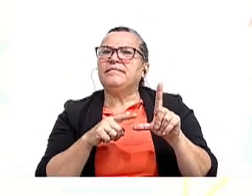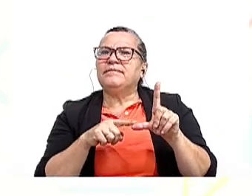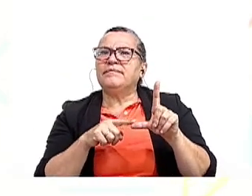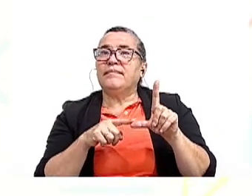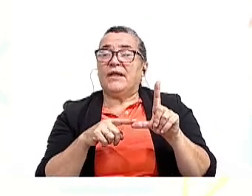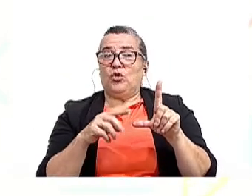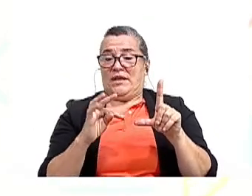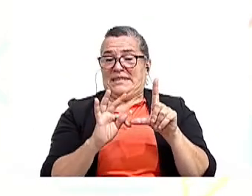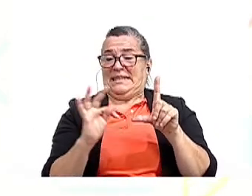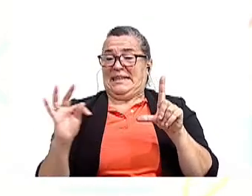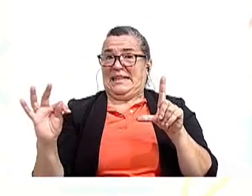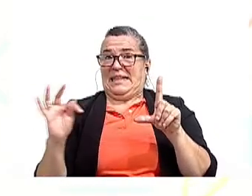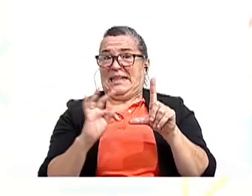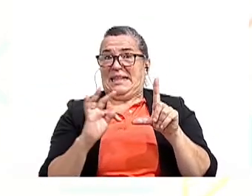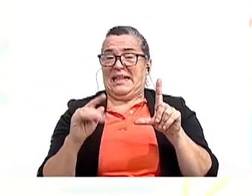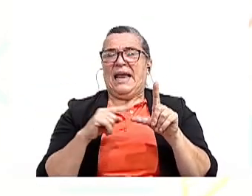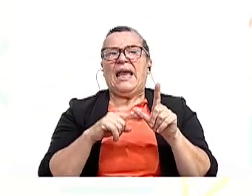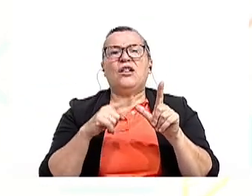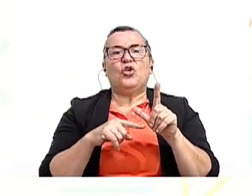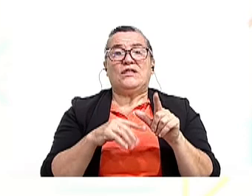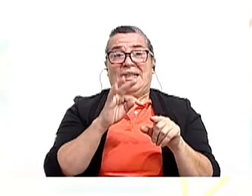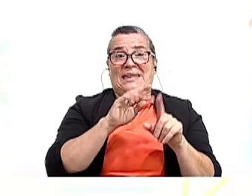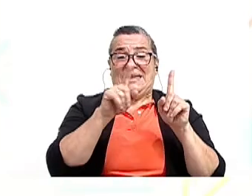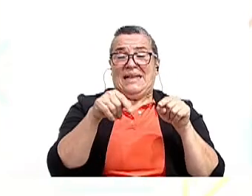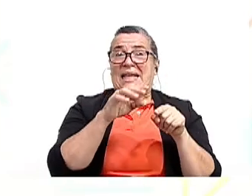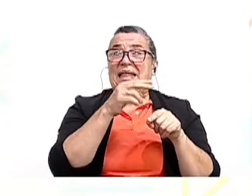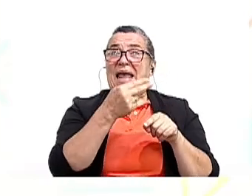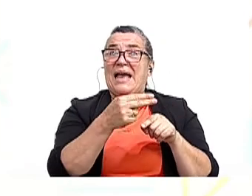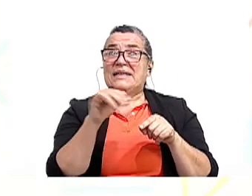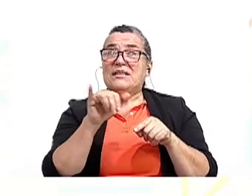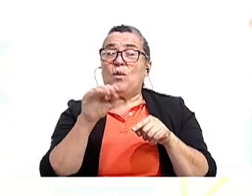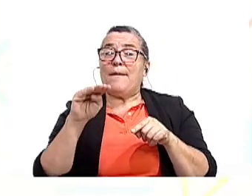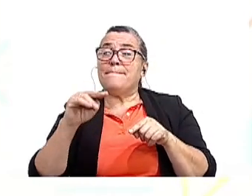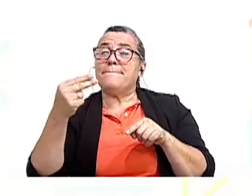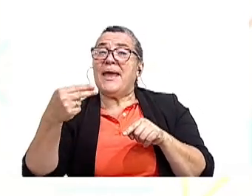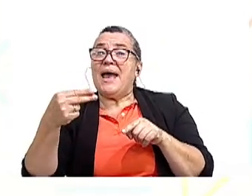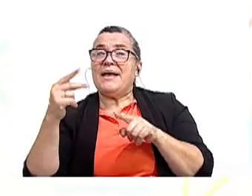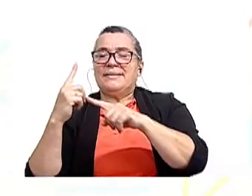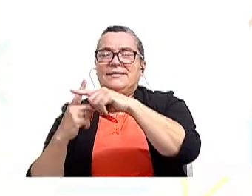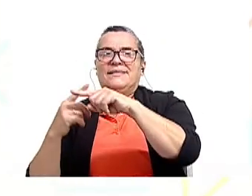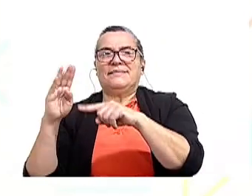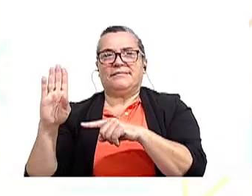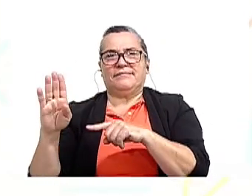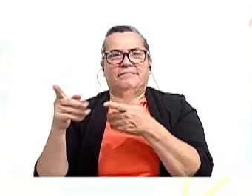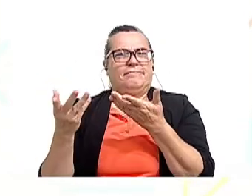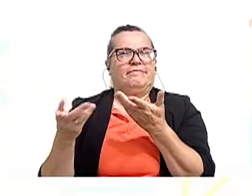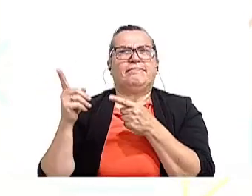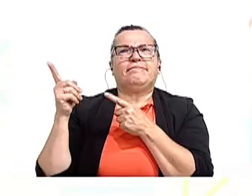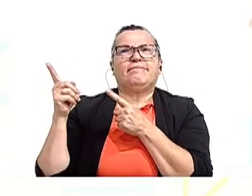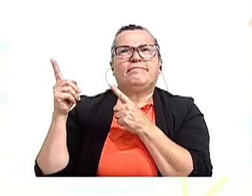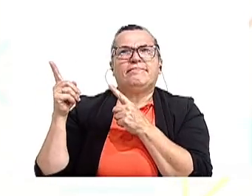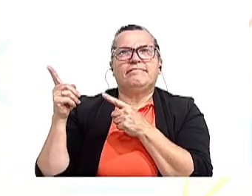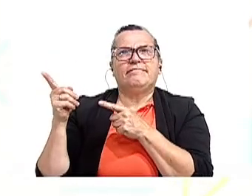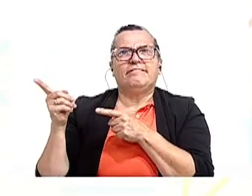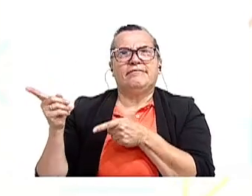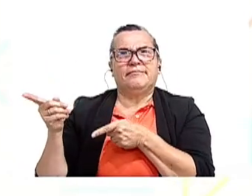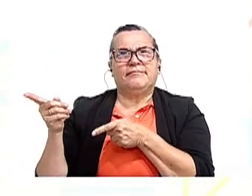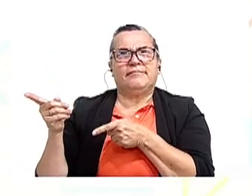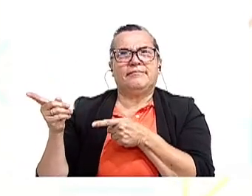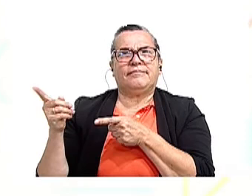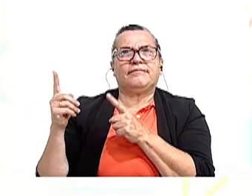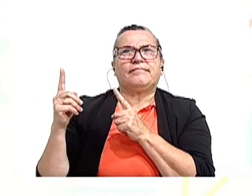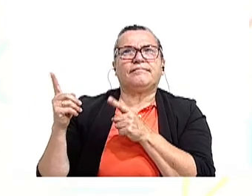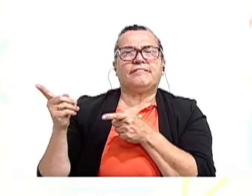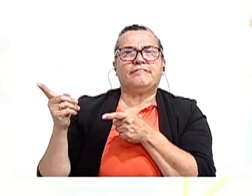de h igual a mh más b. Ahora, ¿qué datos conocemos? Sabemos